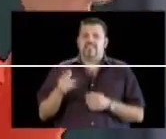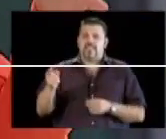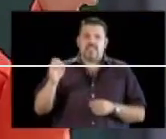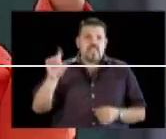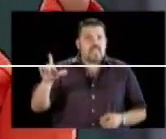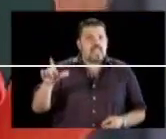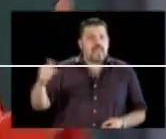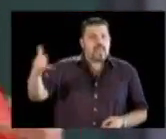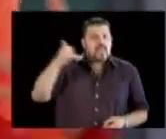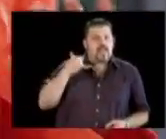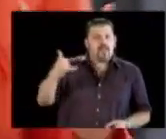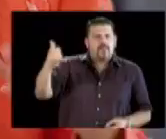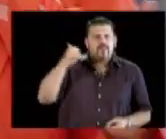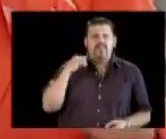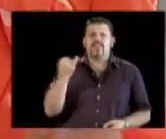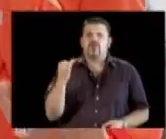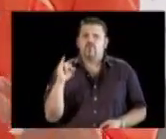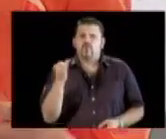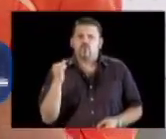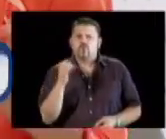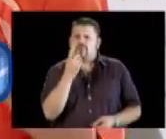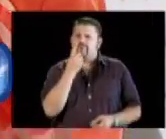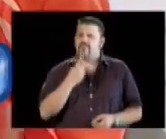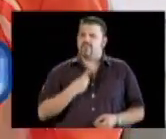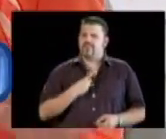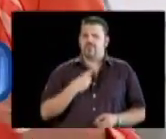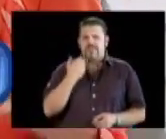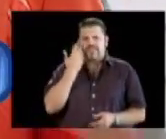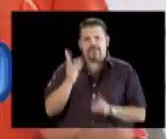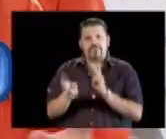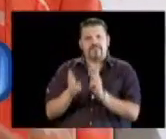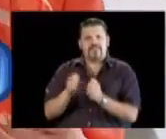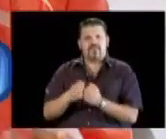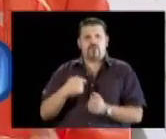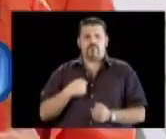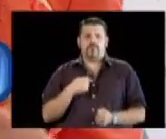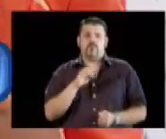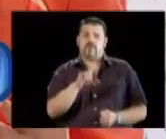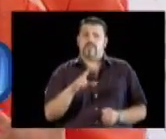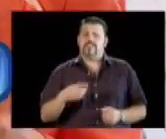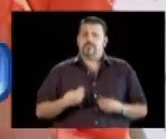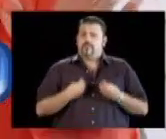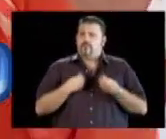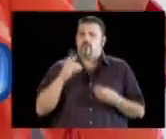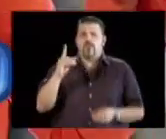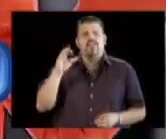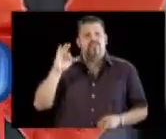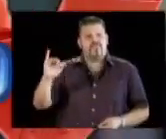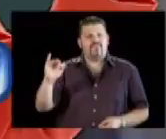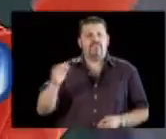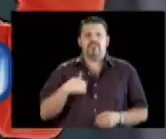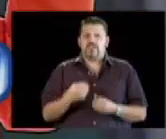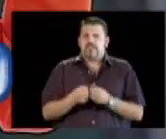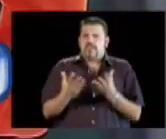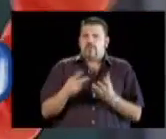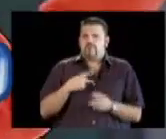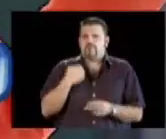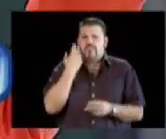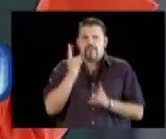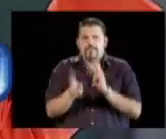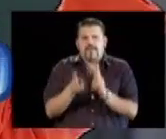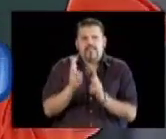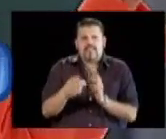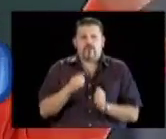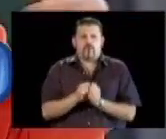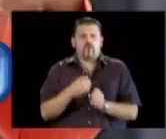aproximadamente en junio, me dice que quiere platicar conmigo en el DF, yo estaba viviendo en el DF. Le dije, claro, yo dije, va a platicar conmigo del